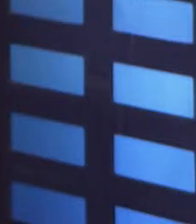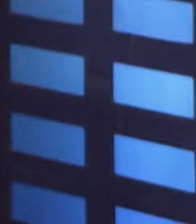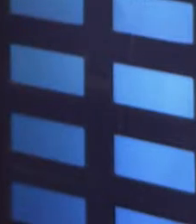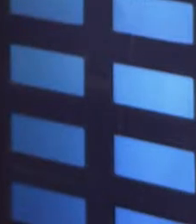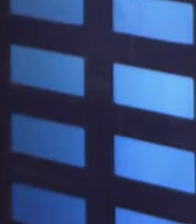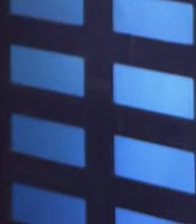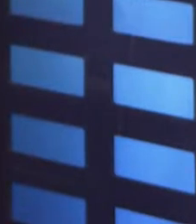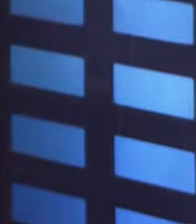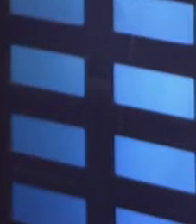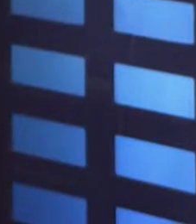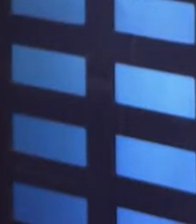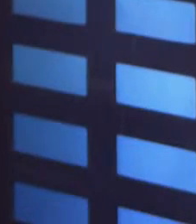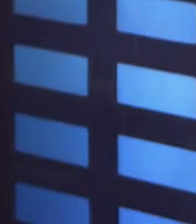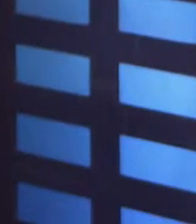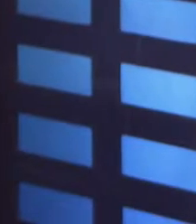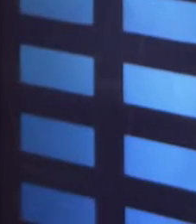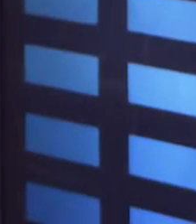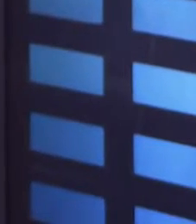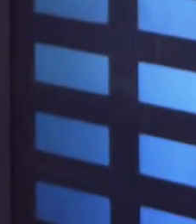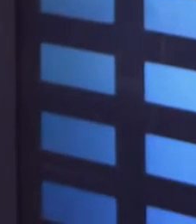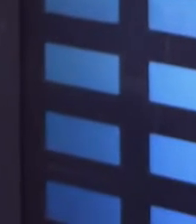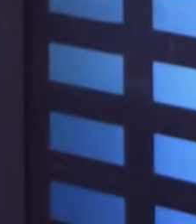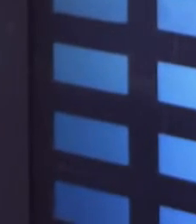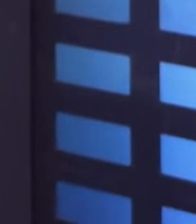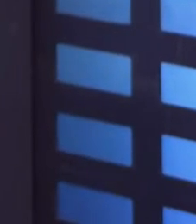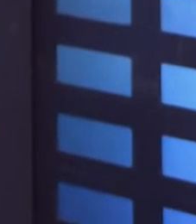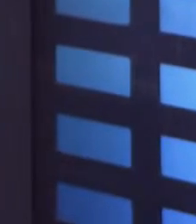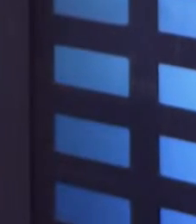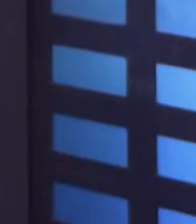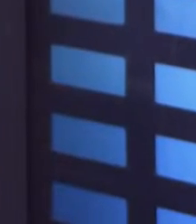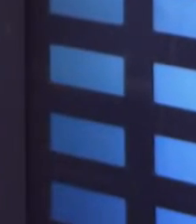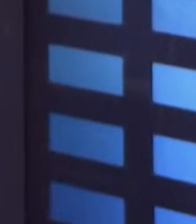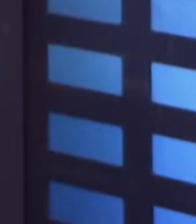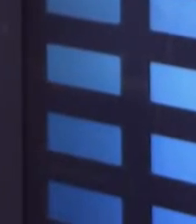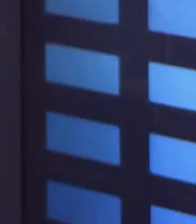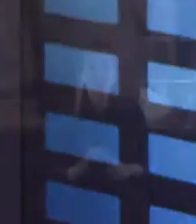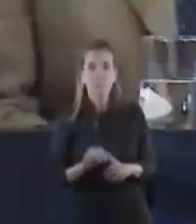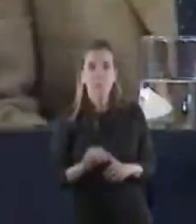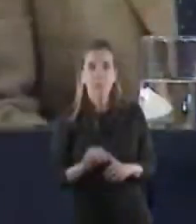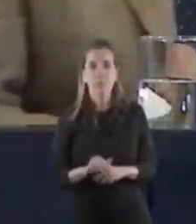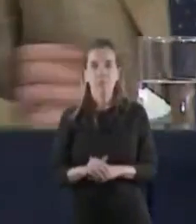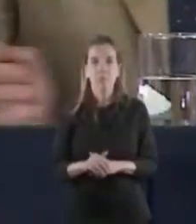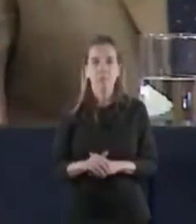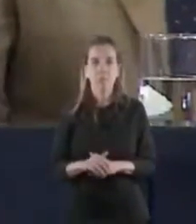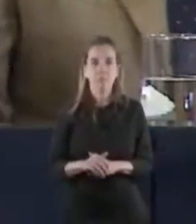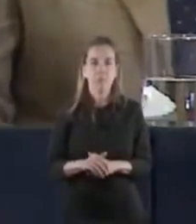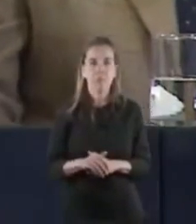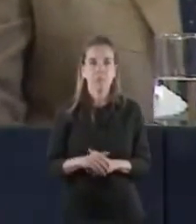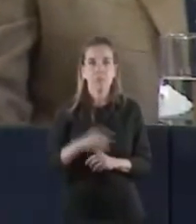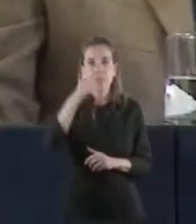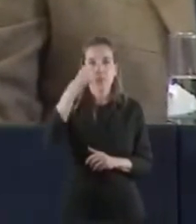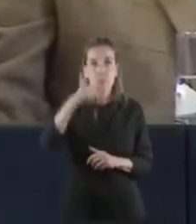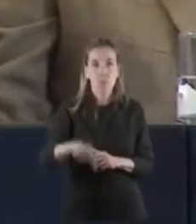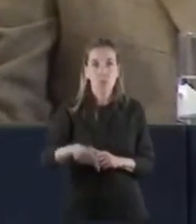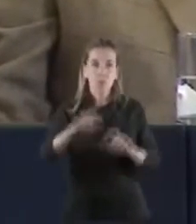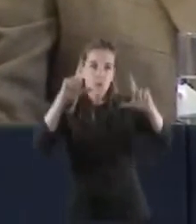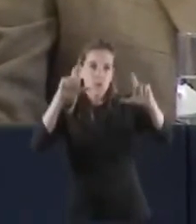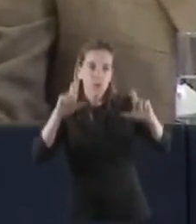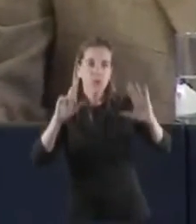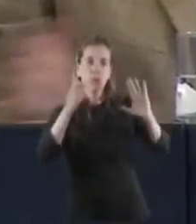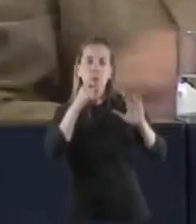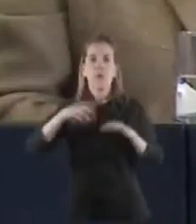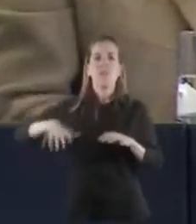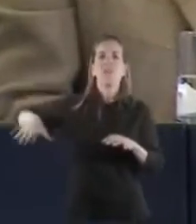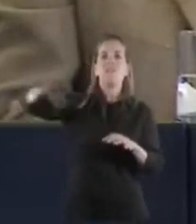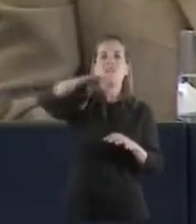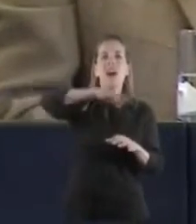una casa una casa en san isidro pero antes escucha lo que decía malena galmarini último una vivienda san